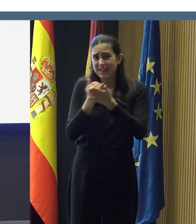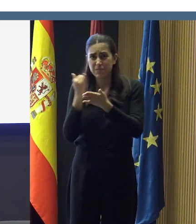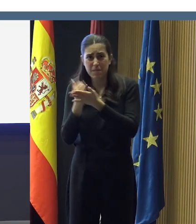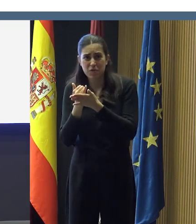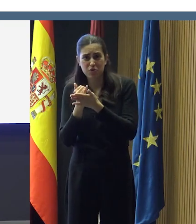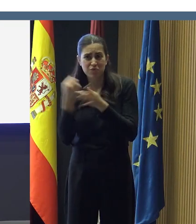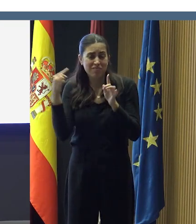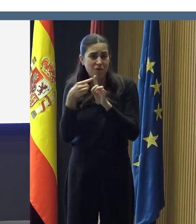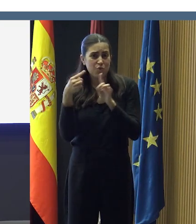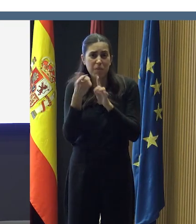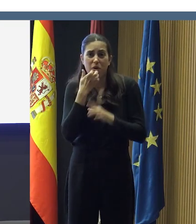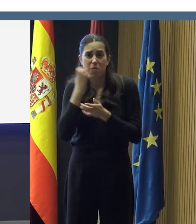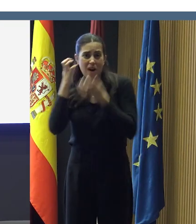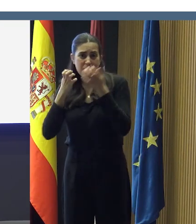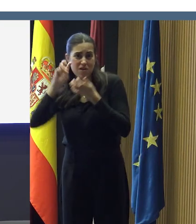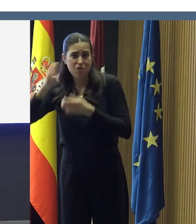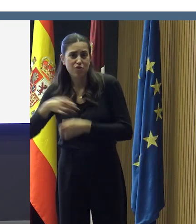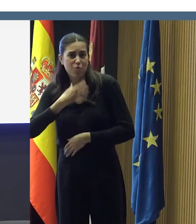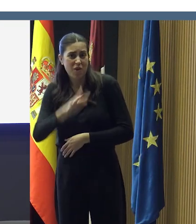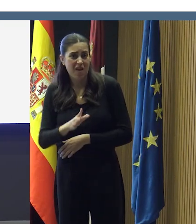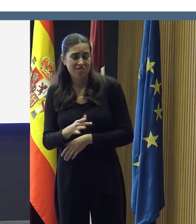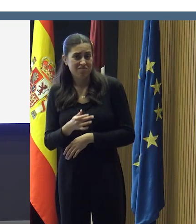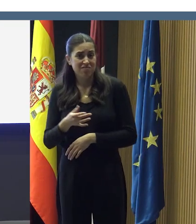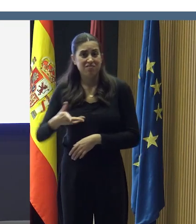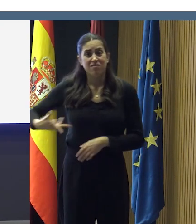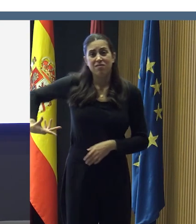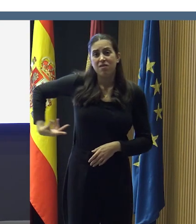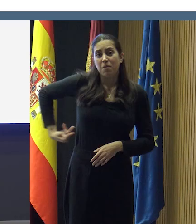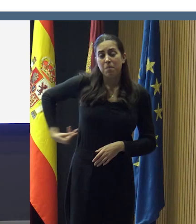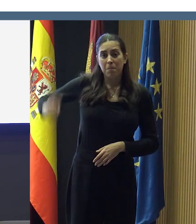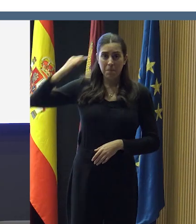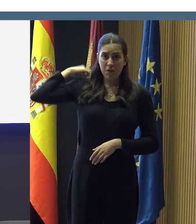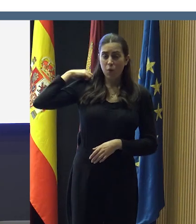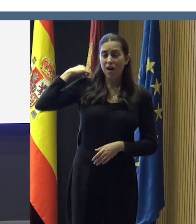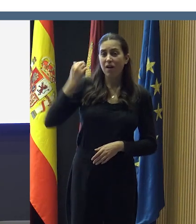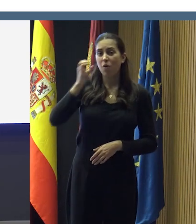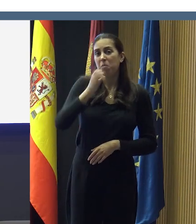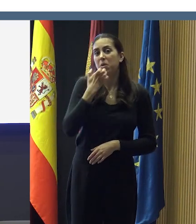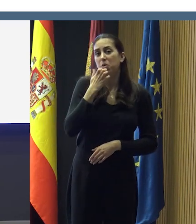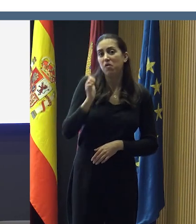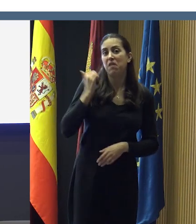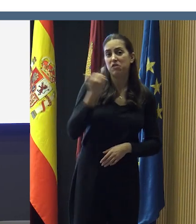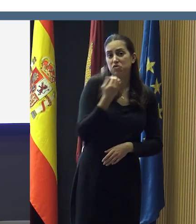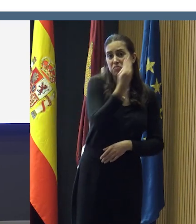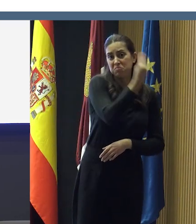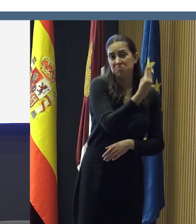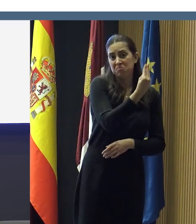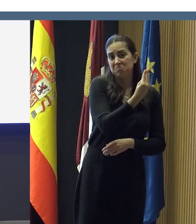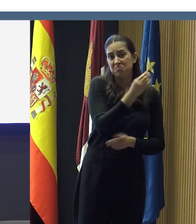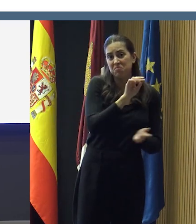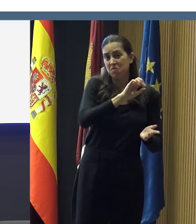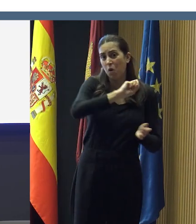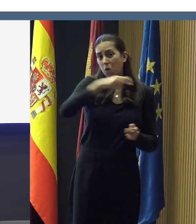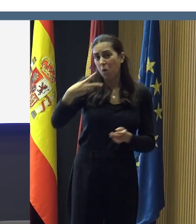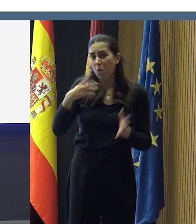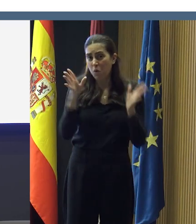Que se pueden usar otro tipo de modelos mimetizando la médula ósea con modelos artificiales y se llega a las mismas conclusiones. Por eso no se están